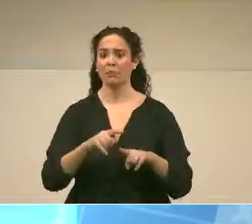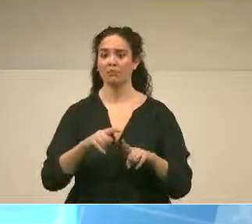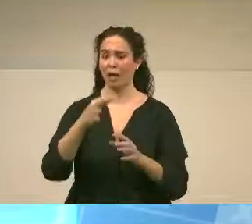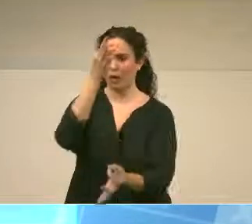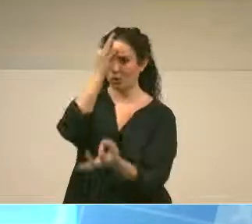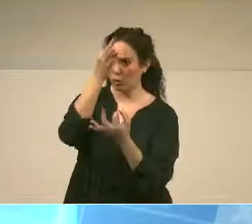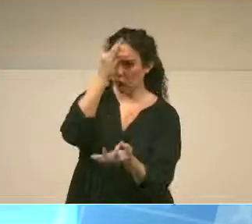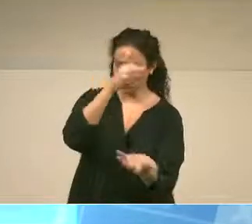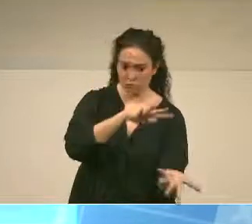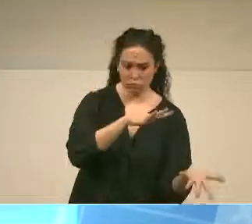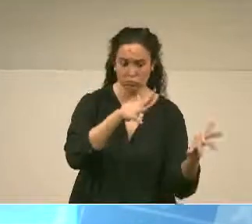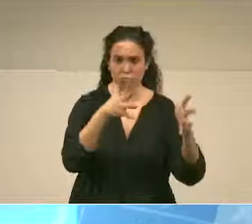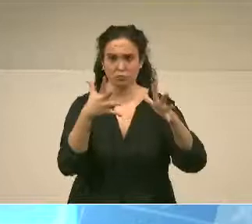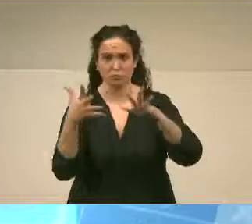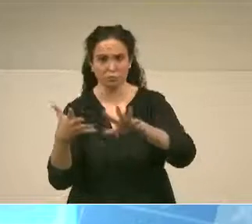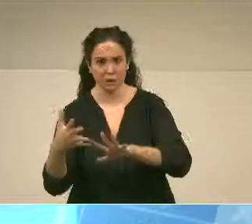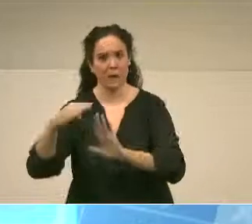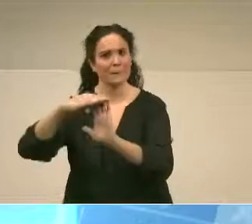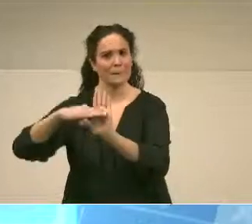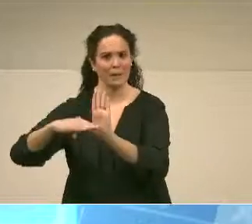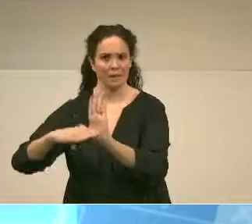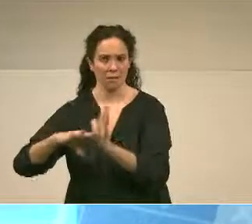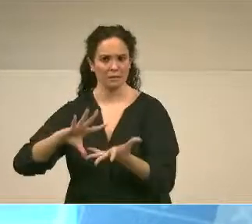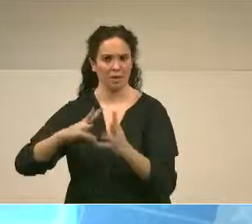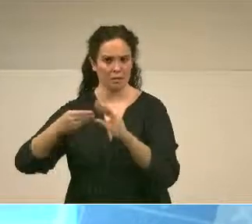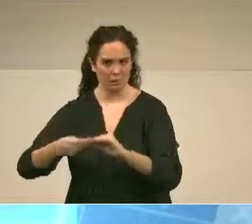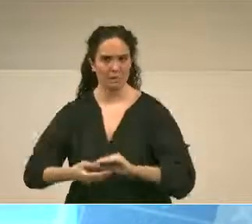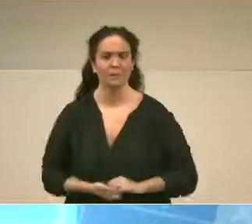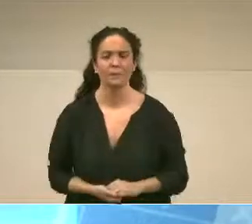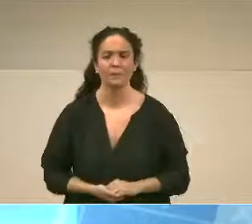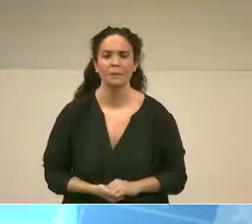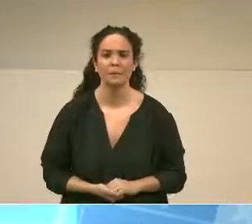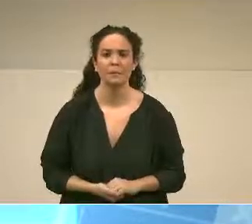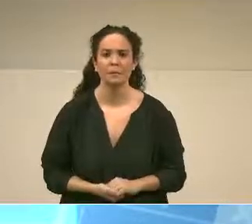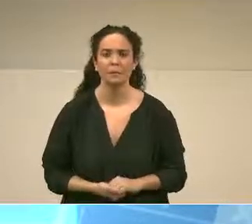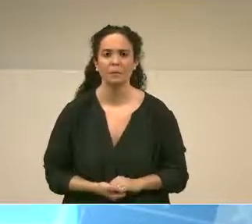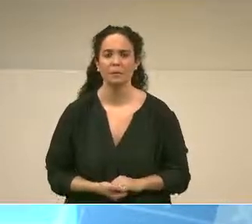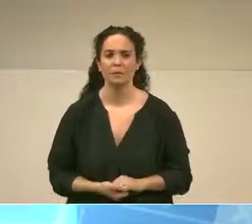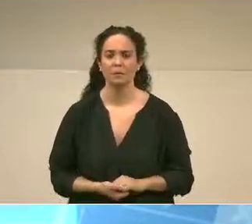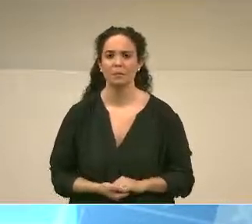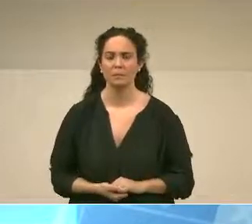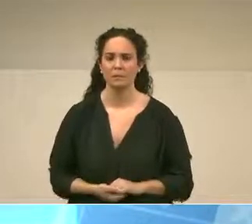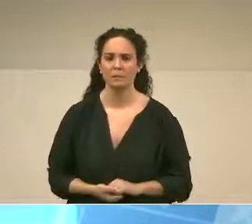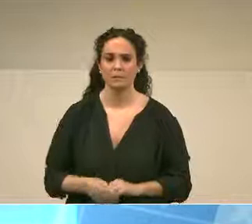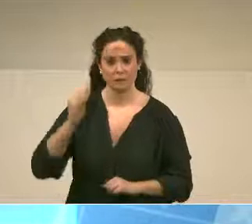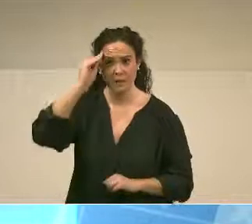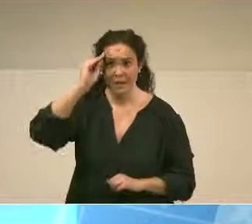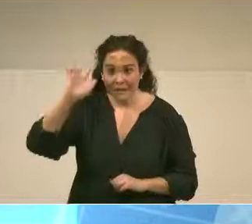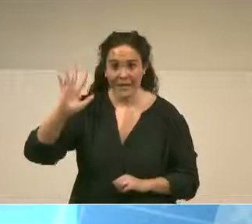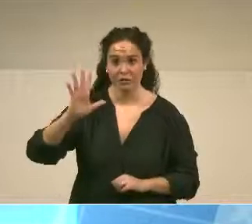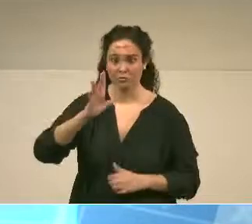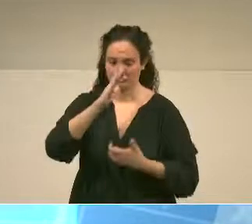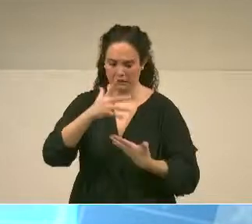datos, iremos adoptando las medidas necesarias, ¿no? Creo que en un momento bueno como este, que